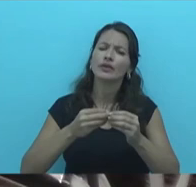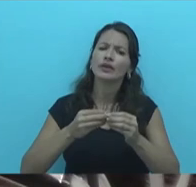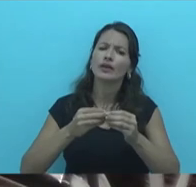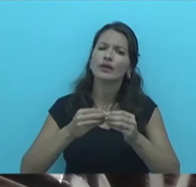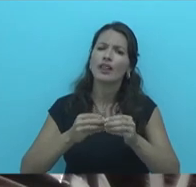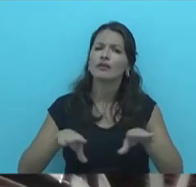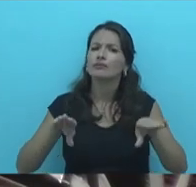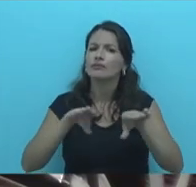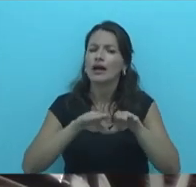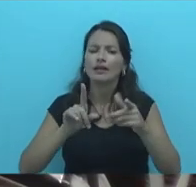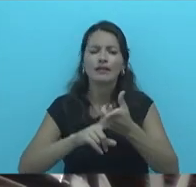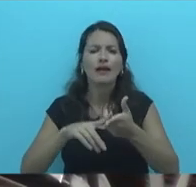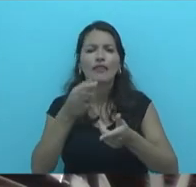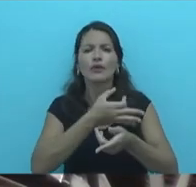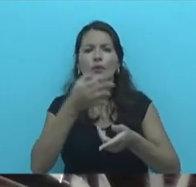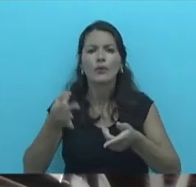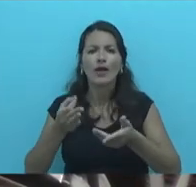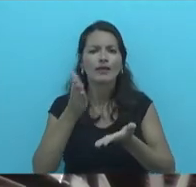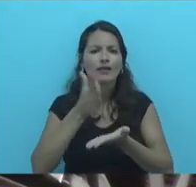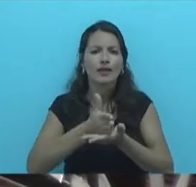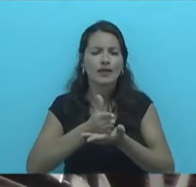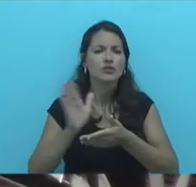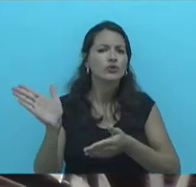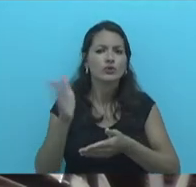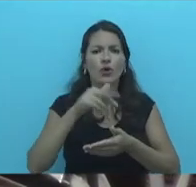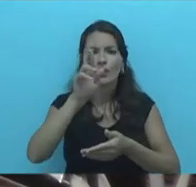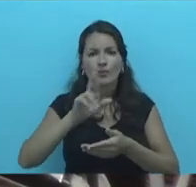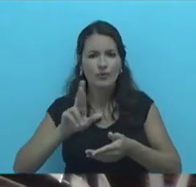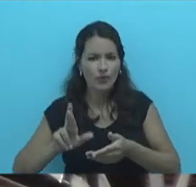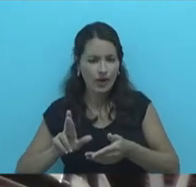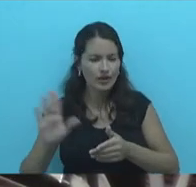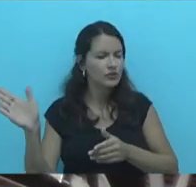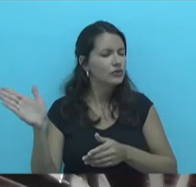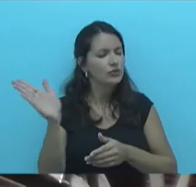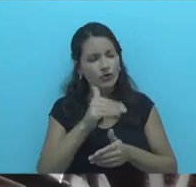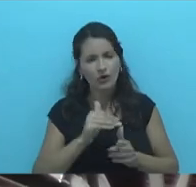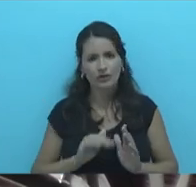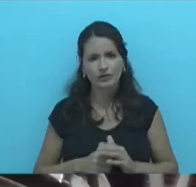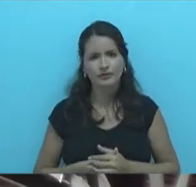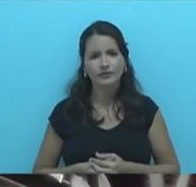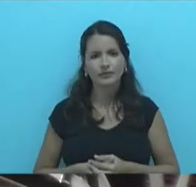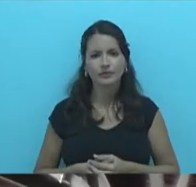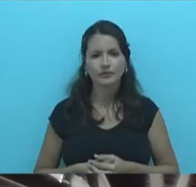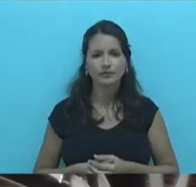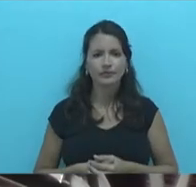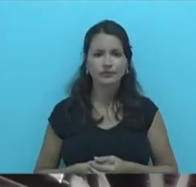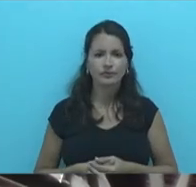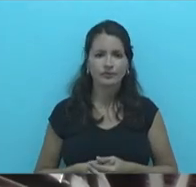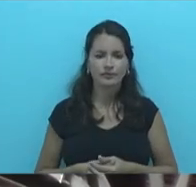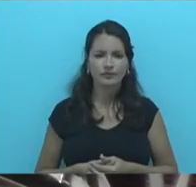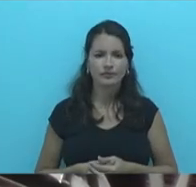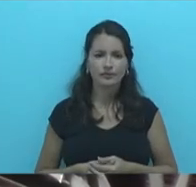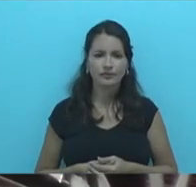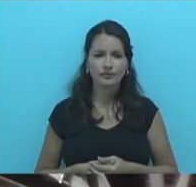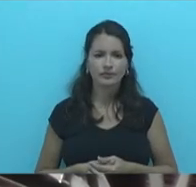de oportunidades, la igualdad de derechos para todas las mujeres en todos los sectores de la sociedad. Porque lo deseable